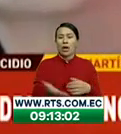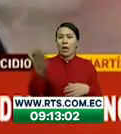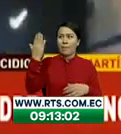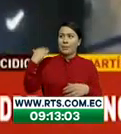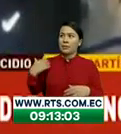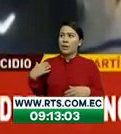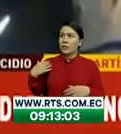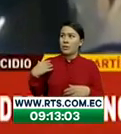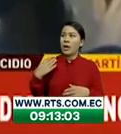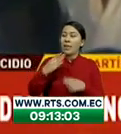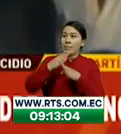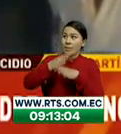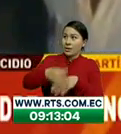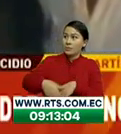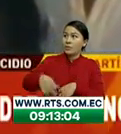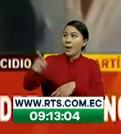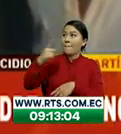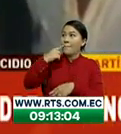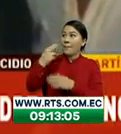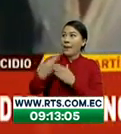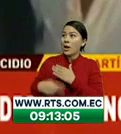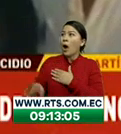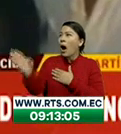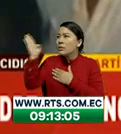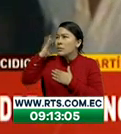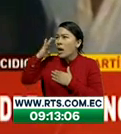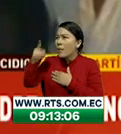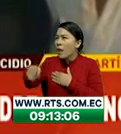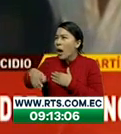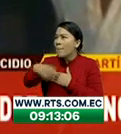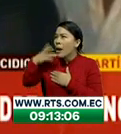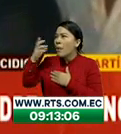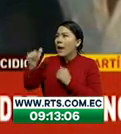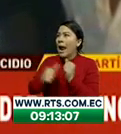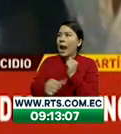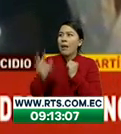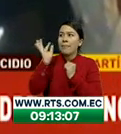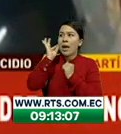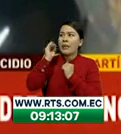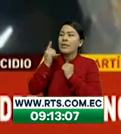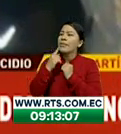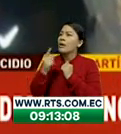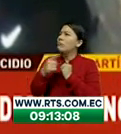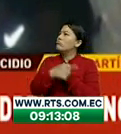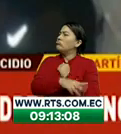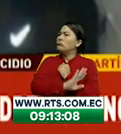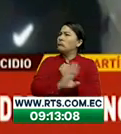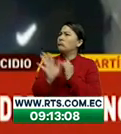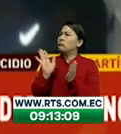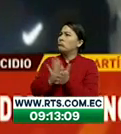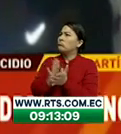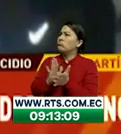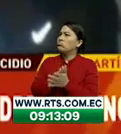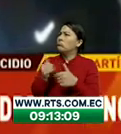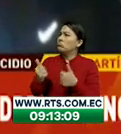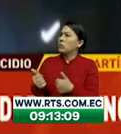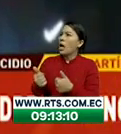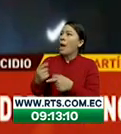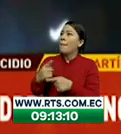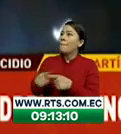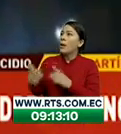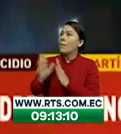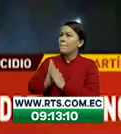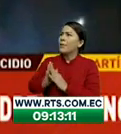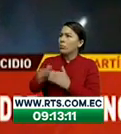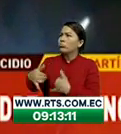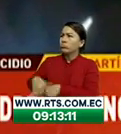pasado. Días después el padre de su hijo se enteró, pero según su hermana la víctima le dijo que Giancarlo lo había tomado bien y hasta le